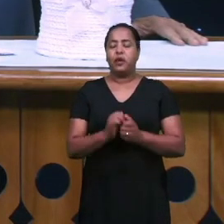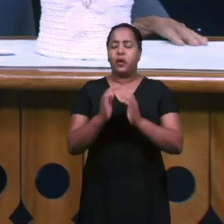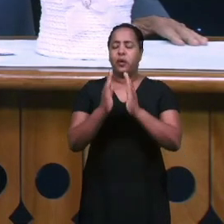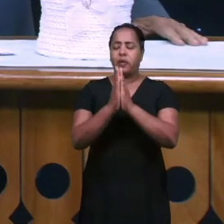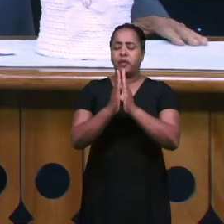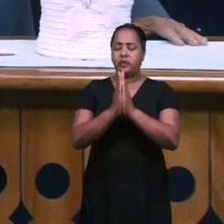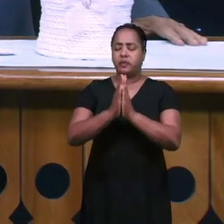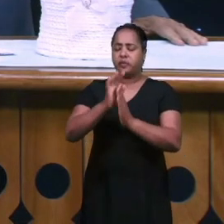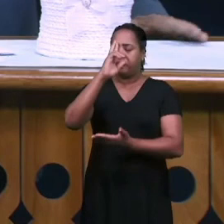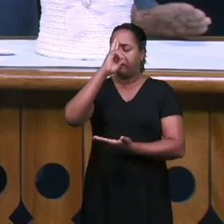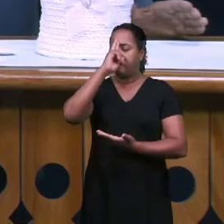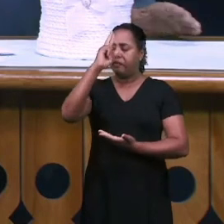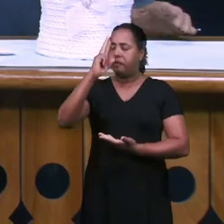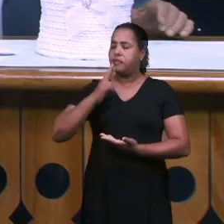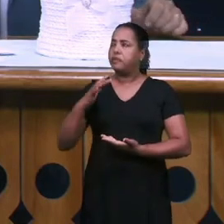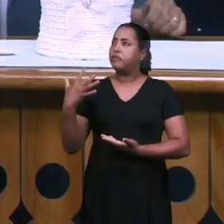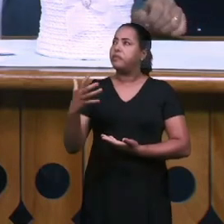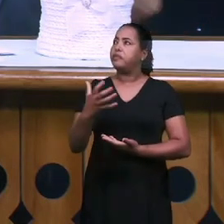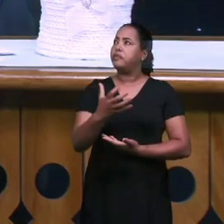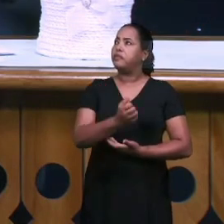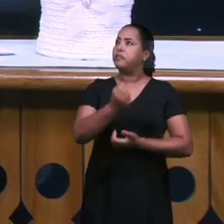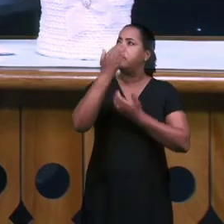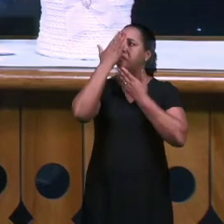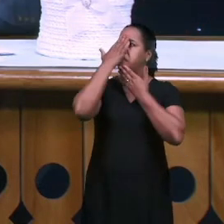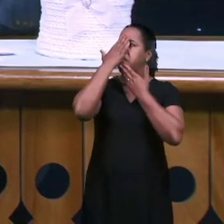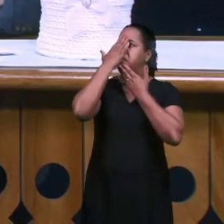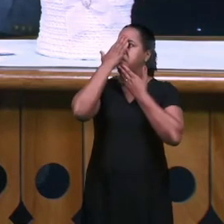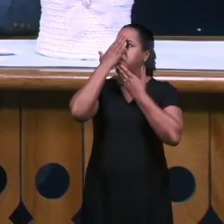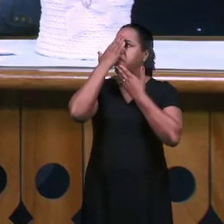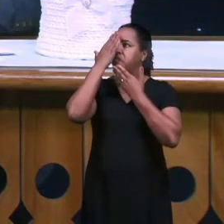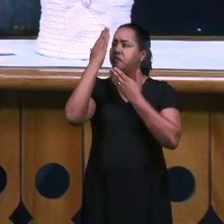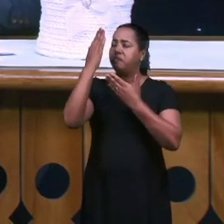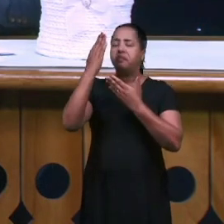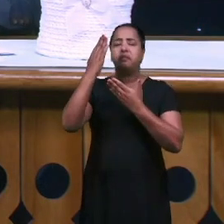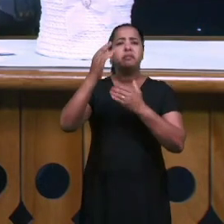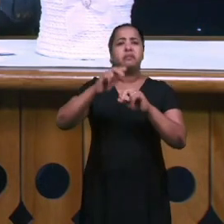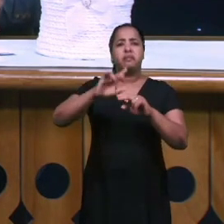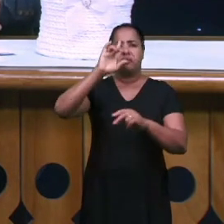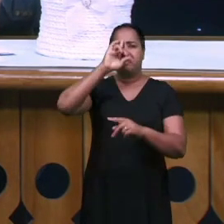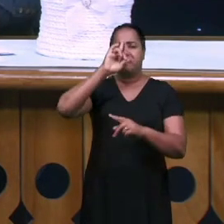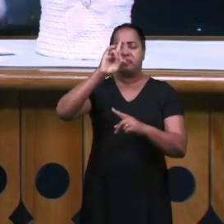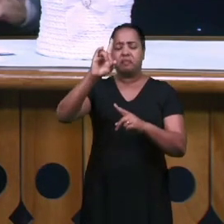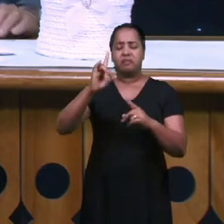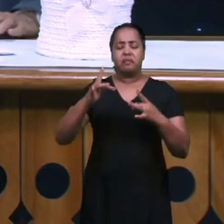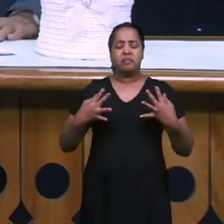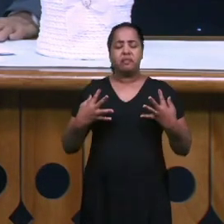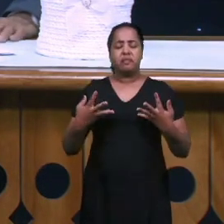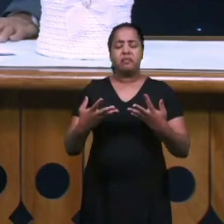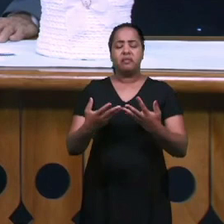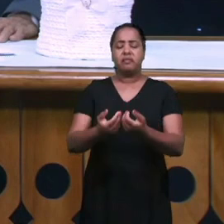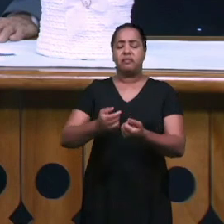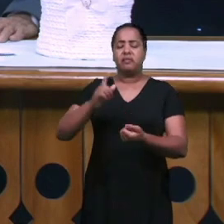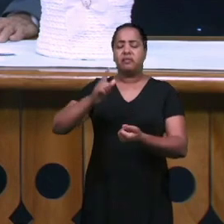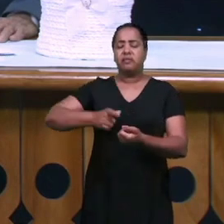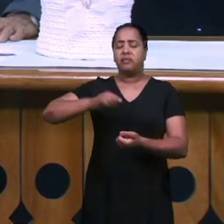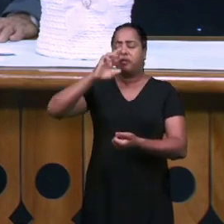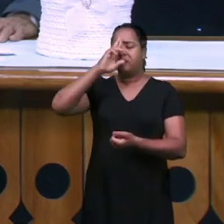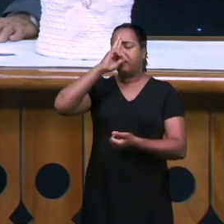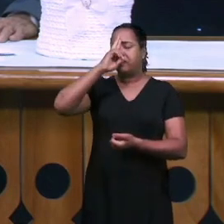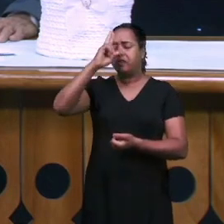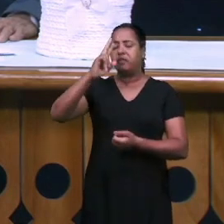Te adoramos, Señor. Te glorificamos por este Dios maravilloso que tú